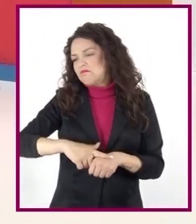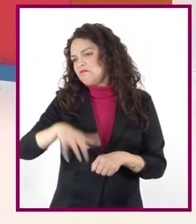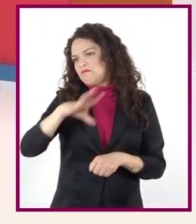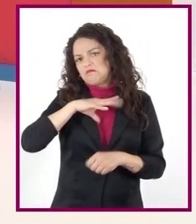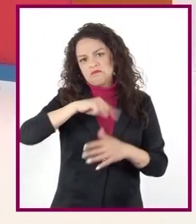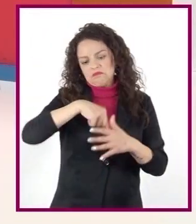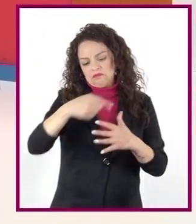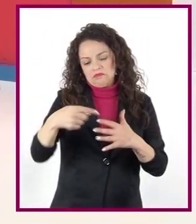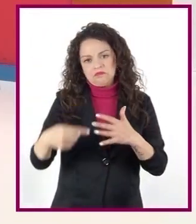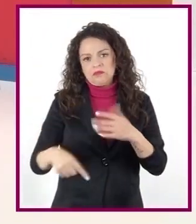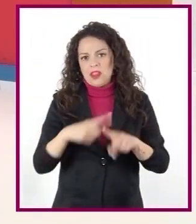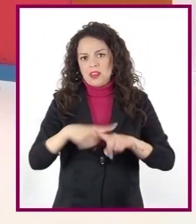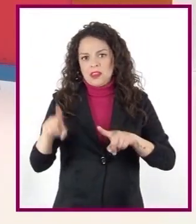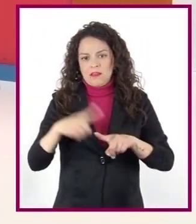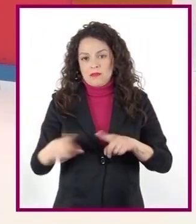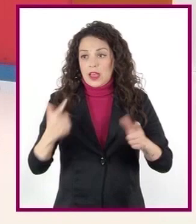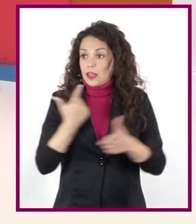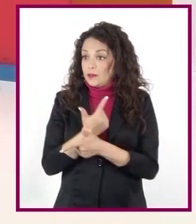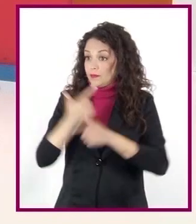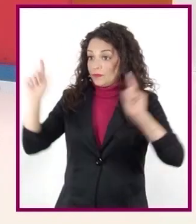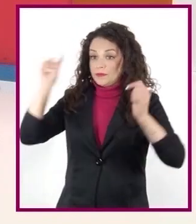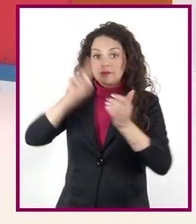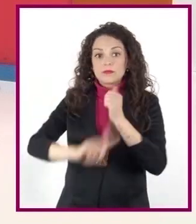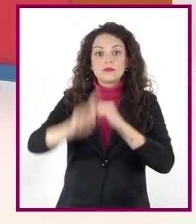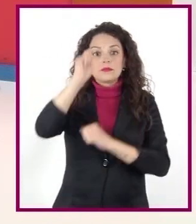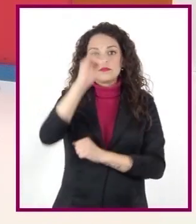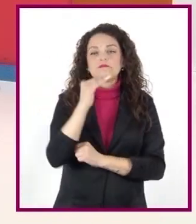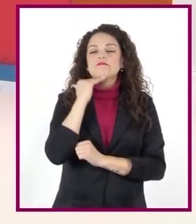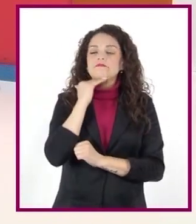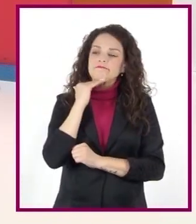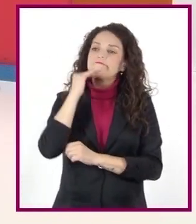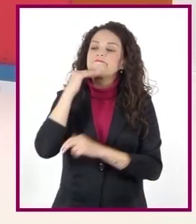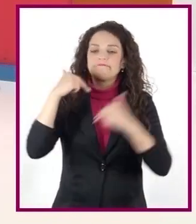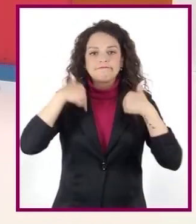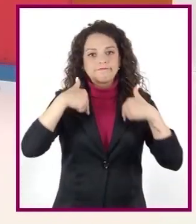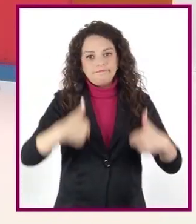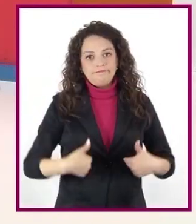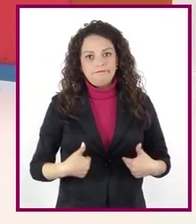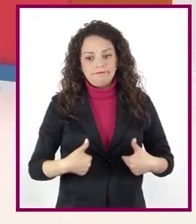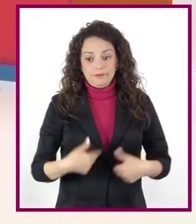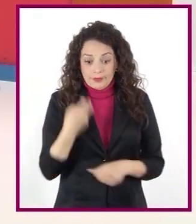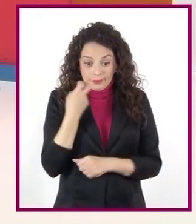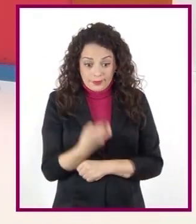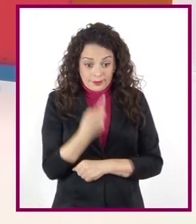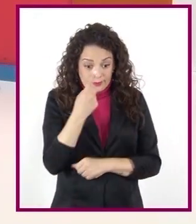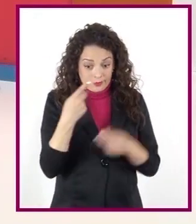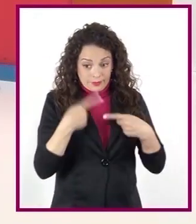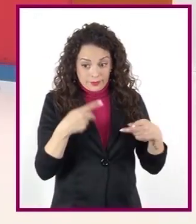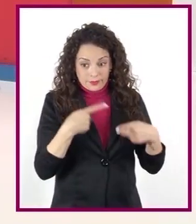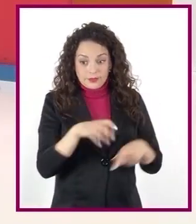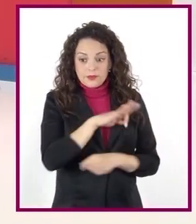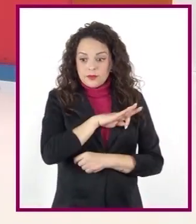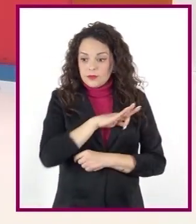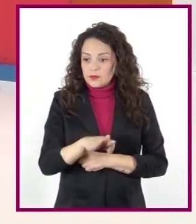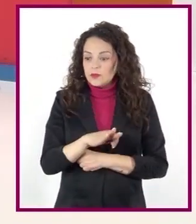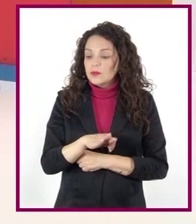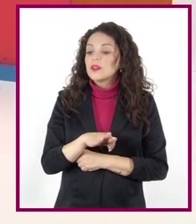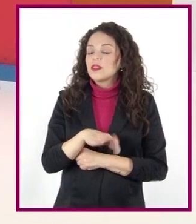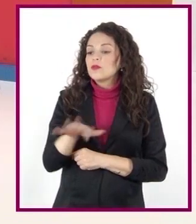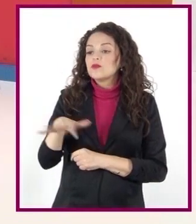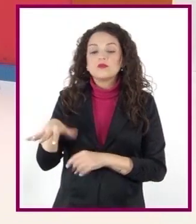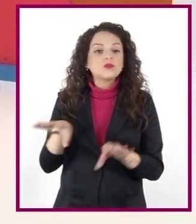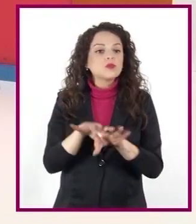Ser libre es la base de la dignidad humana. De esta manera, una persona puede buscar cómo realizarse